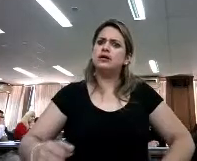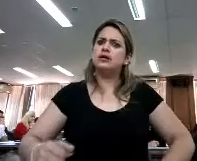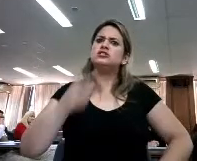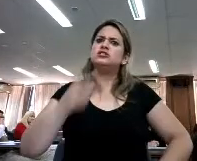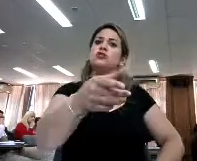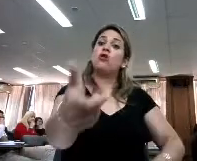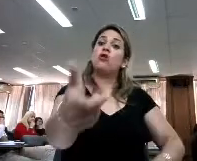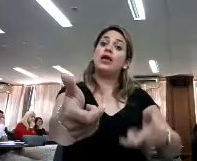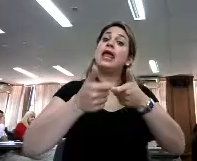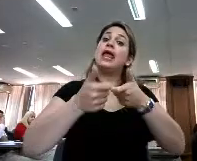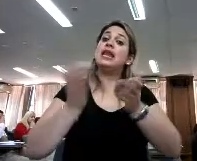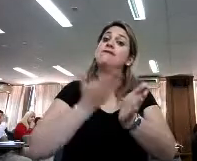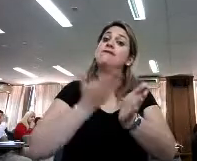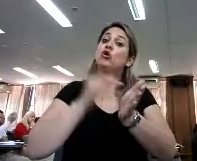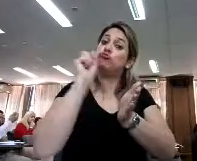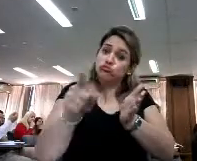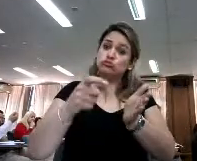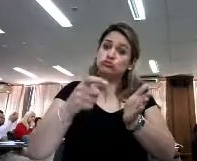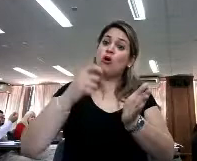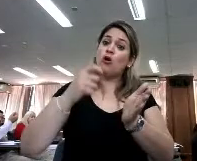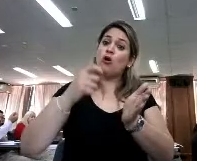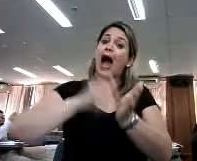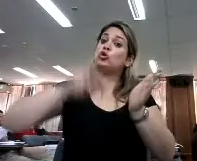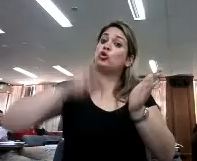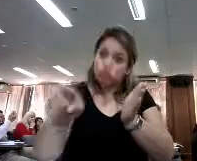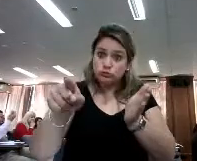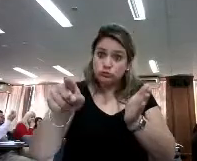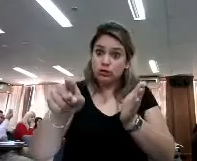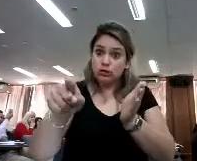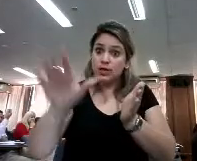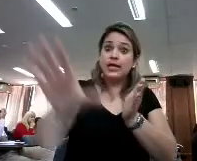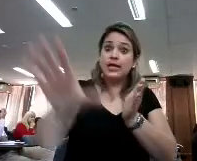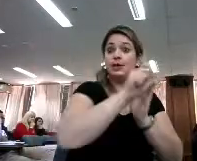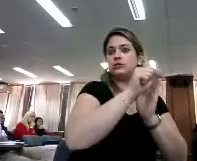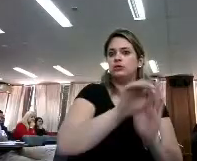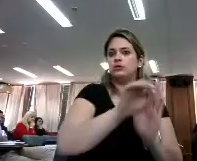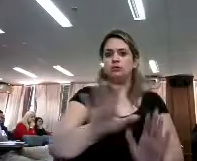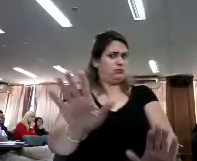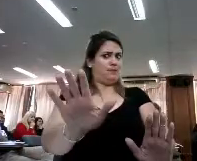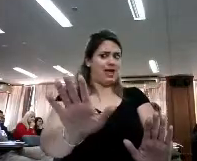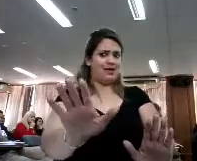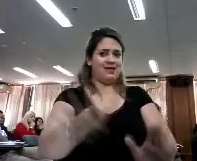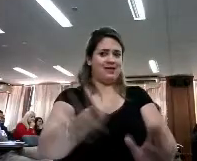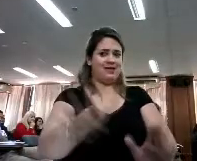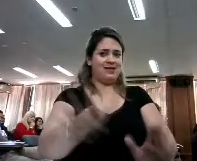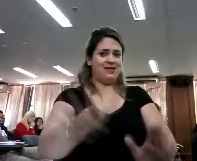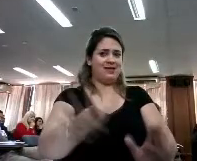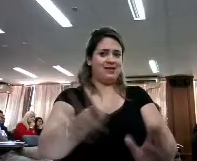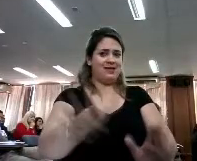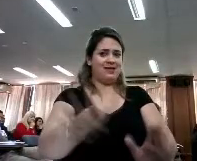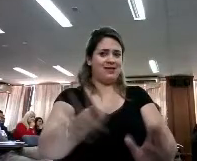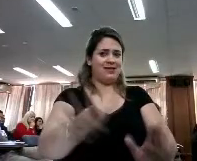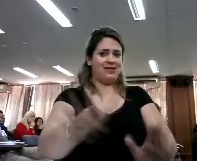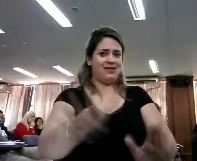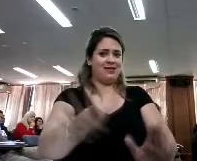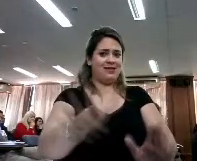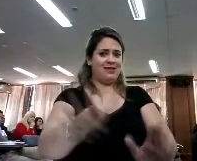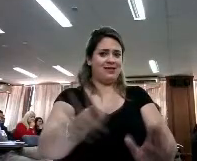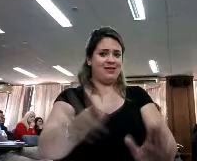libro, tu obra, y me la llevo? Y digo, no, pero tranquila, no pasa nada porque es